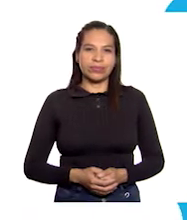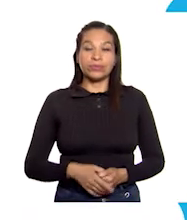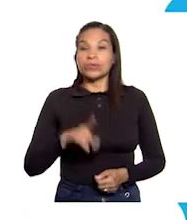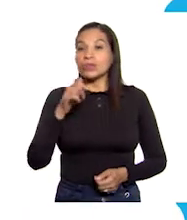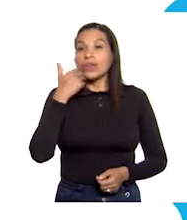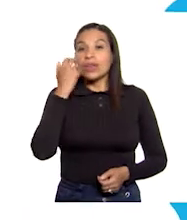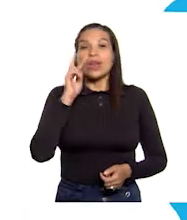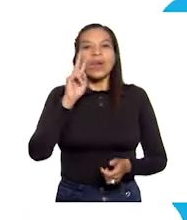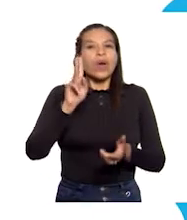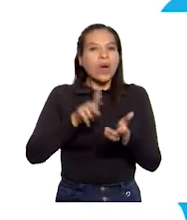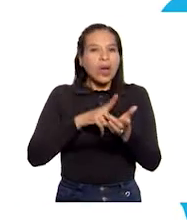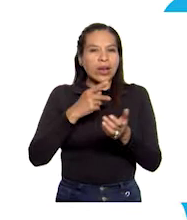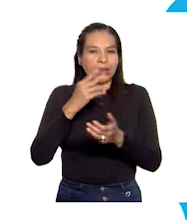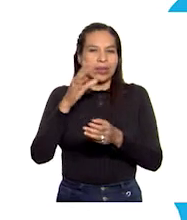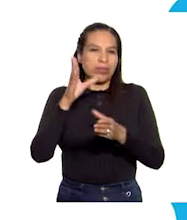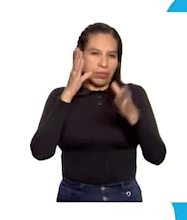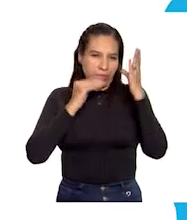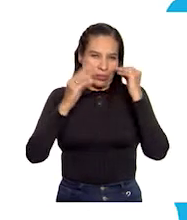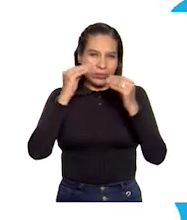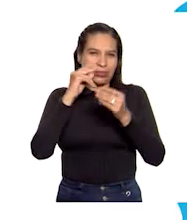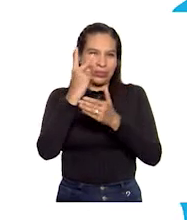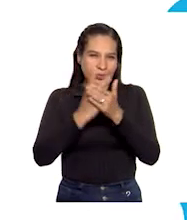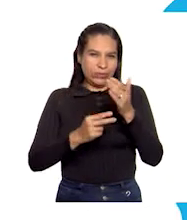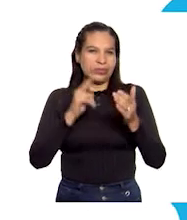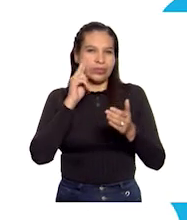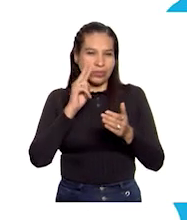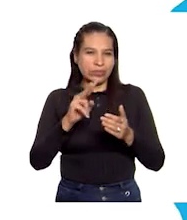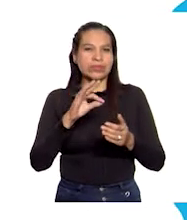Si quieres volver a ver los programas de Aprende en Casa